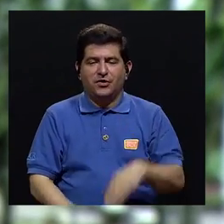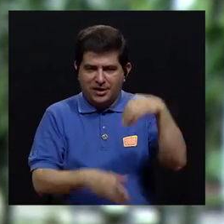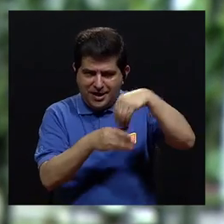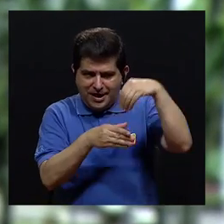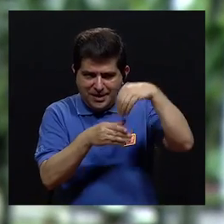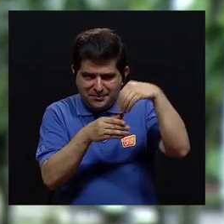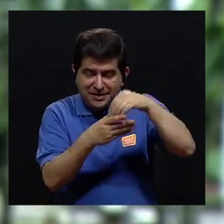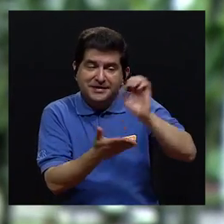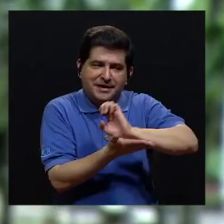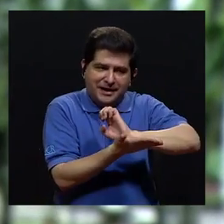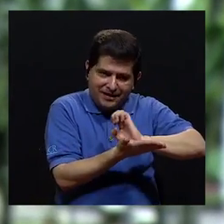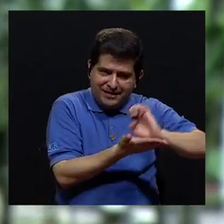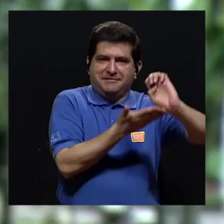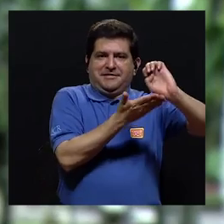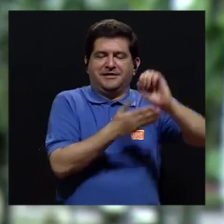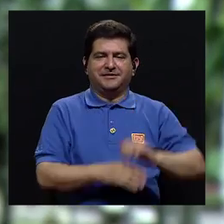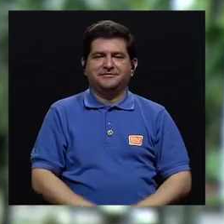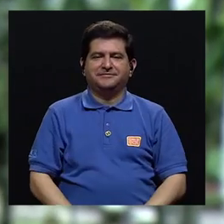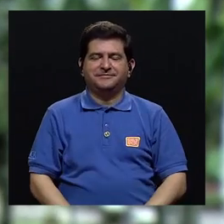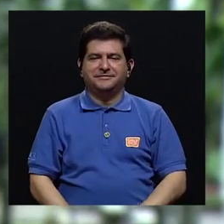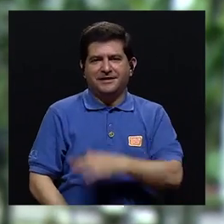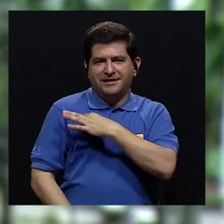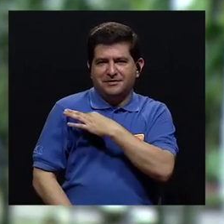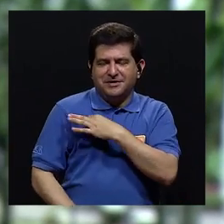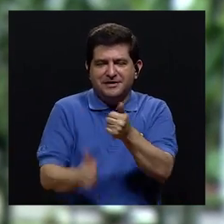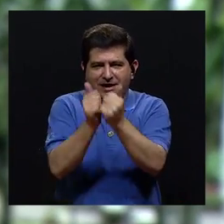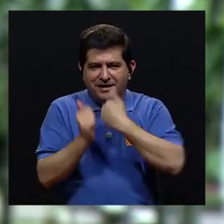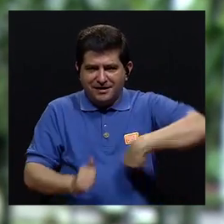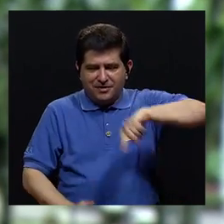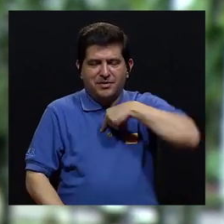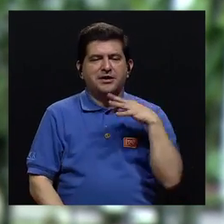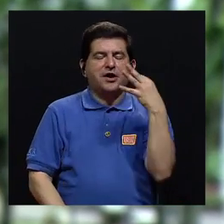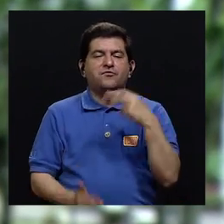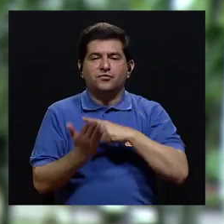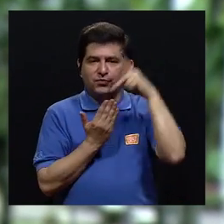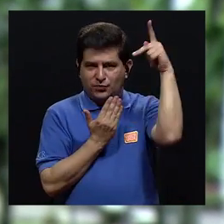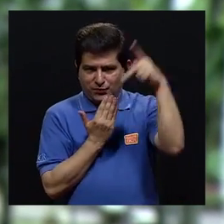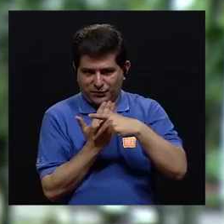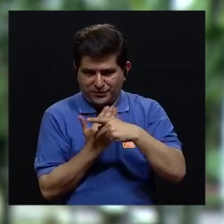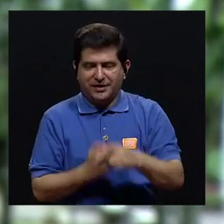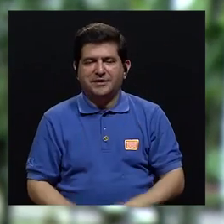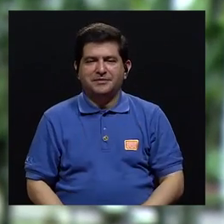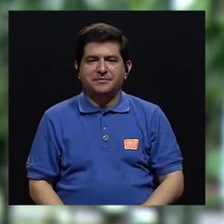lo mejor es invertir en la prevención. Los invitamos a que nos